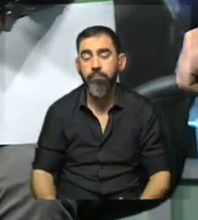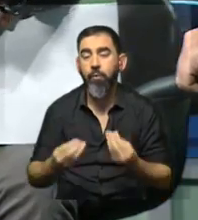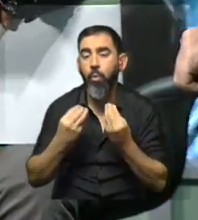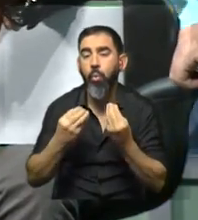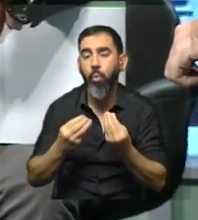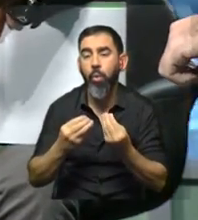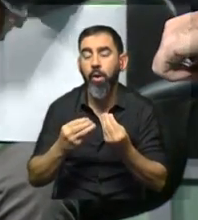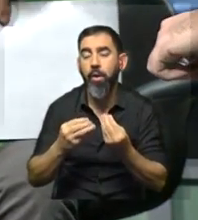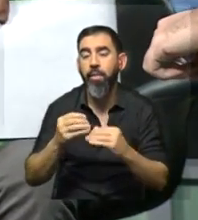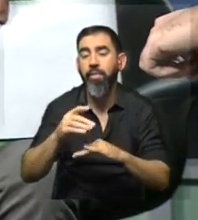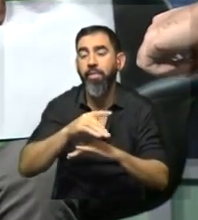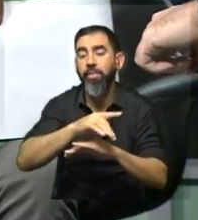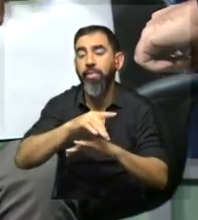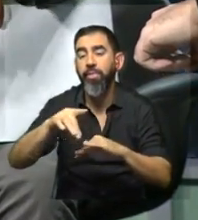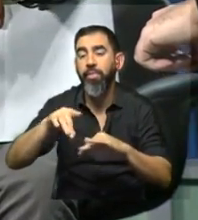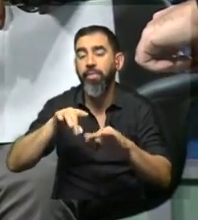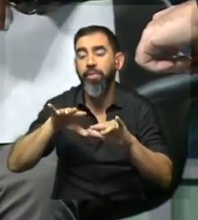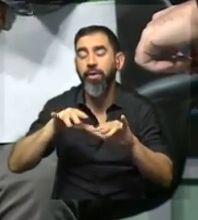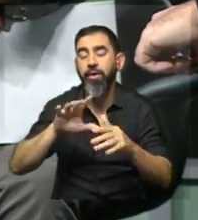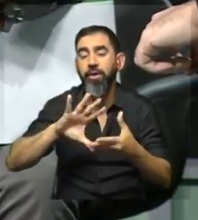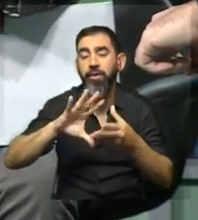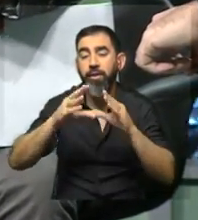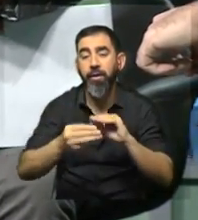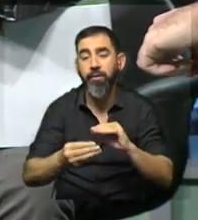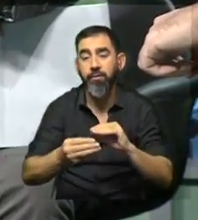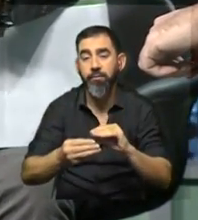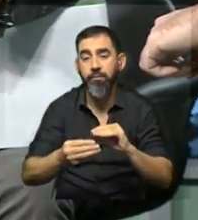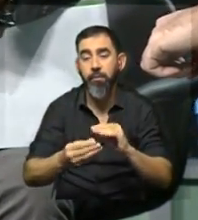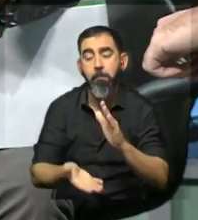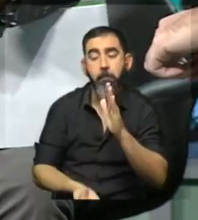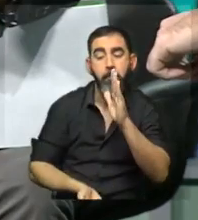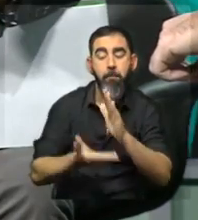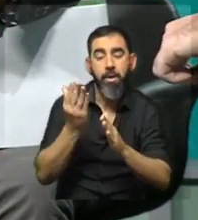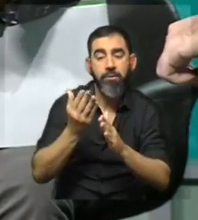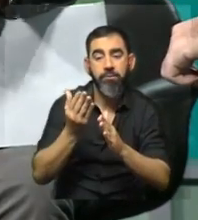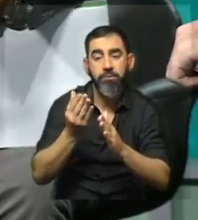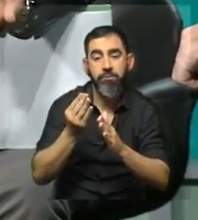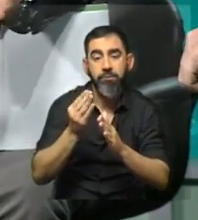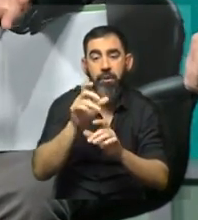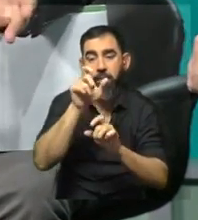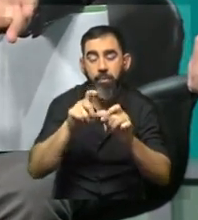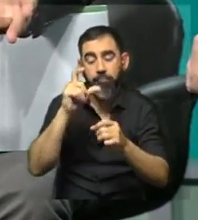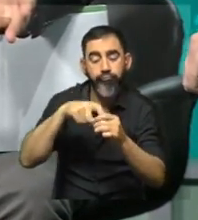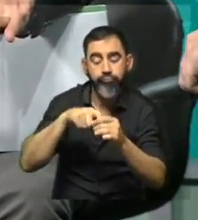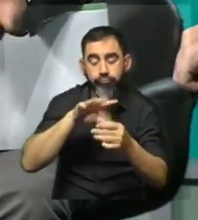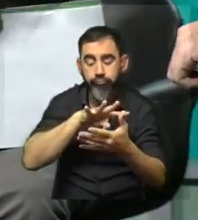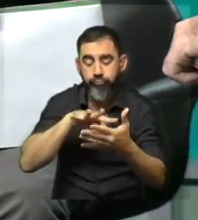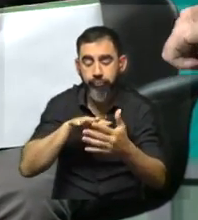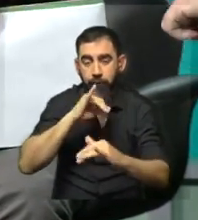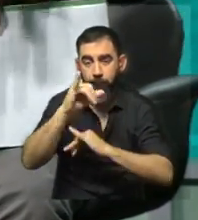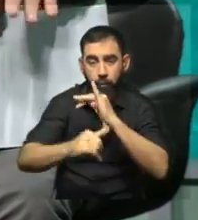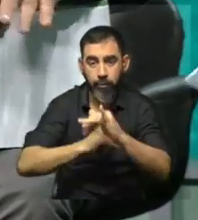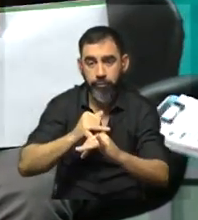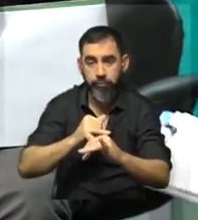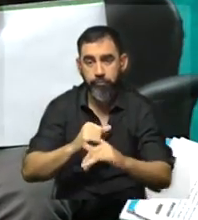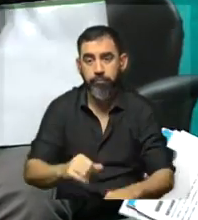medios digitales, los portales digitales, que más entra a la gente para informarse? Los más visitados. Y ahí